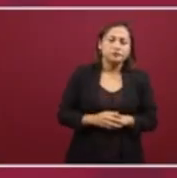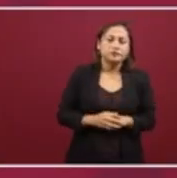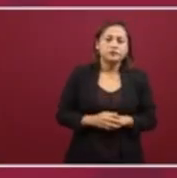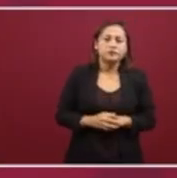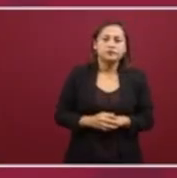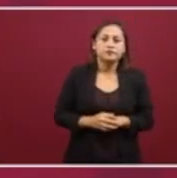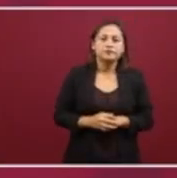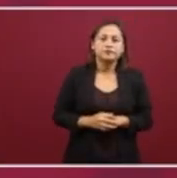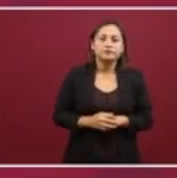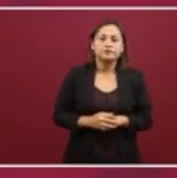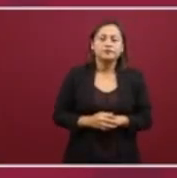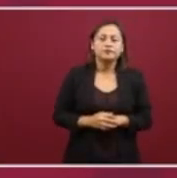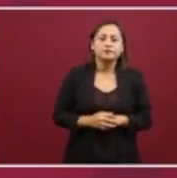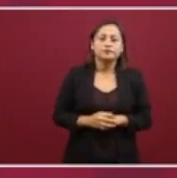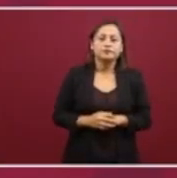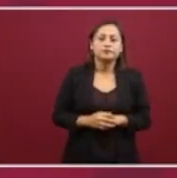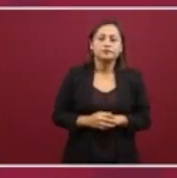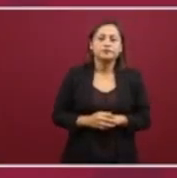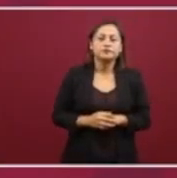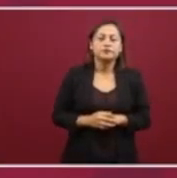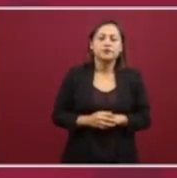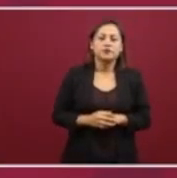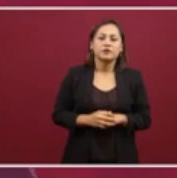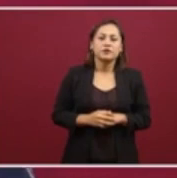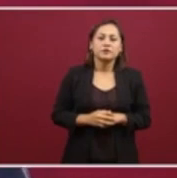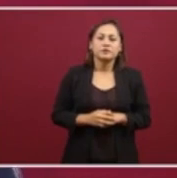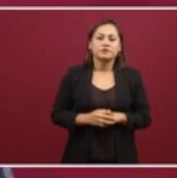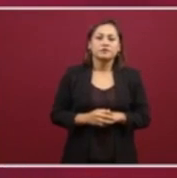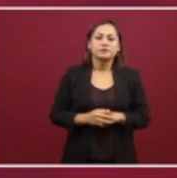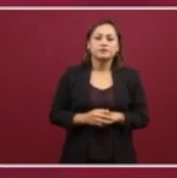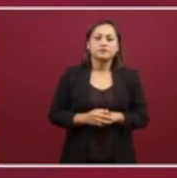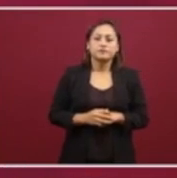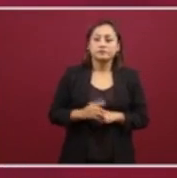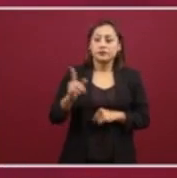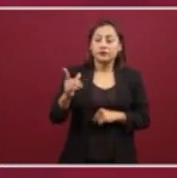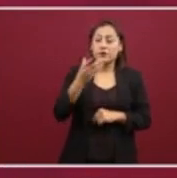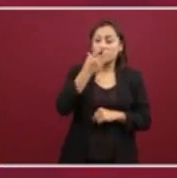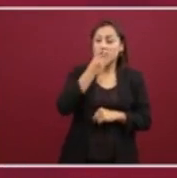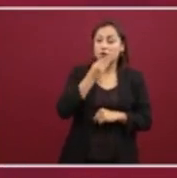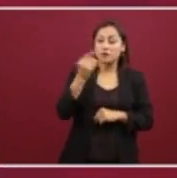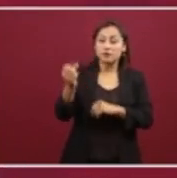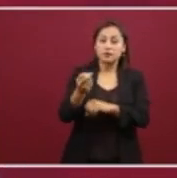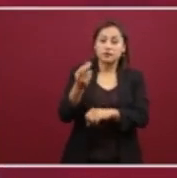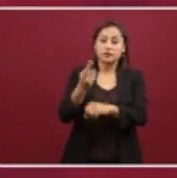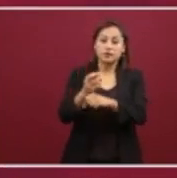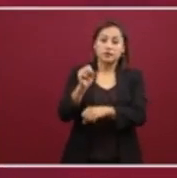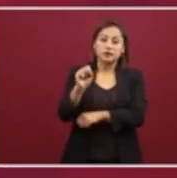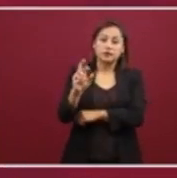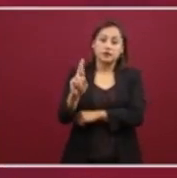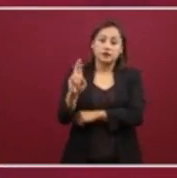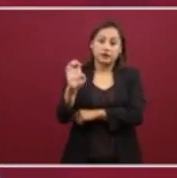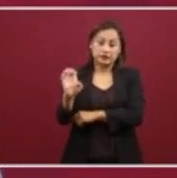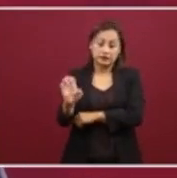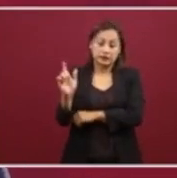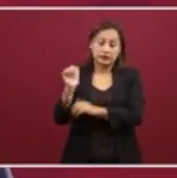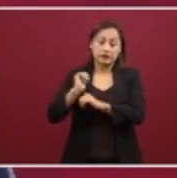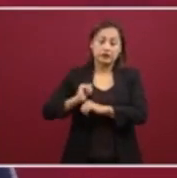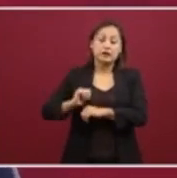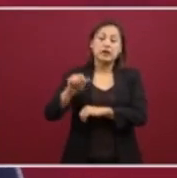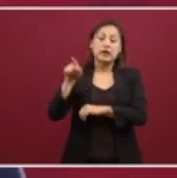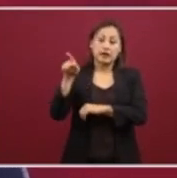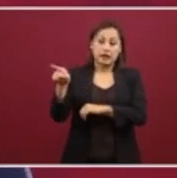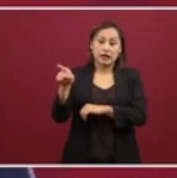lo está atendiendo el secretario de Relaciones Exteriores. ¿Es una posibilidad que están